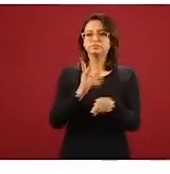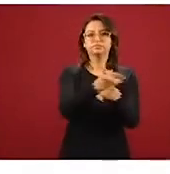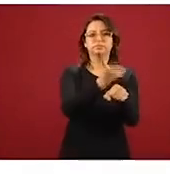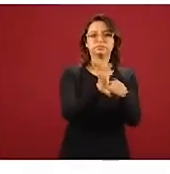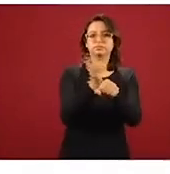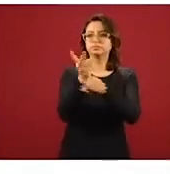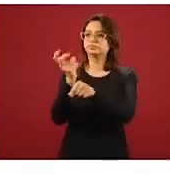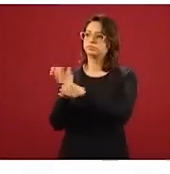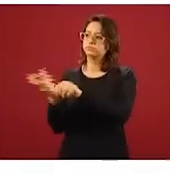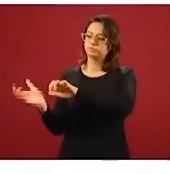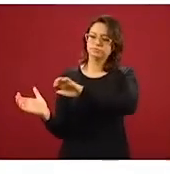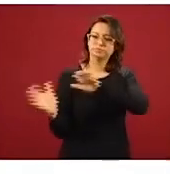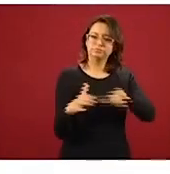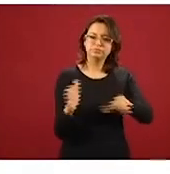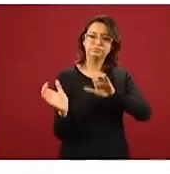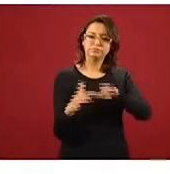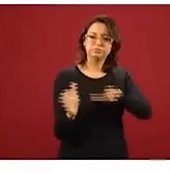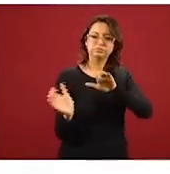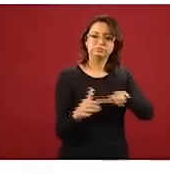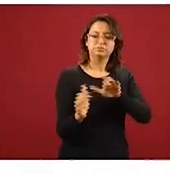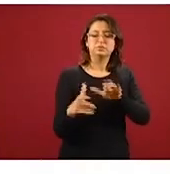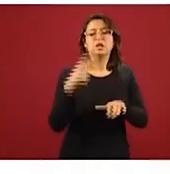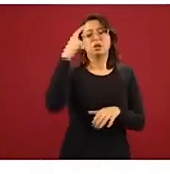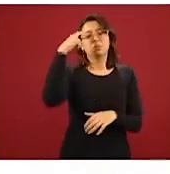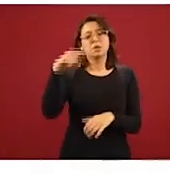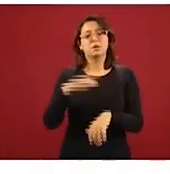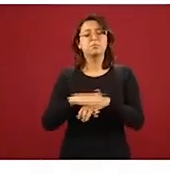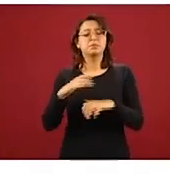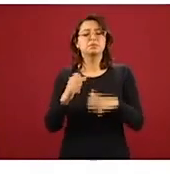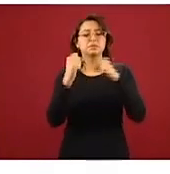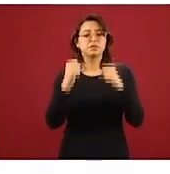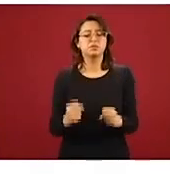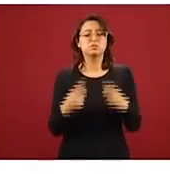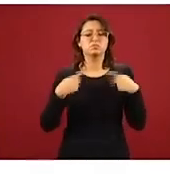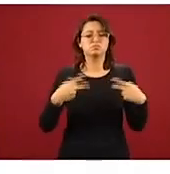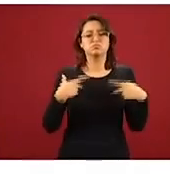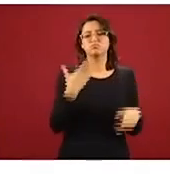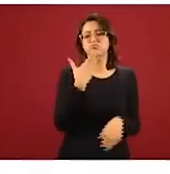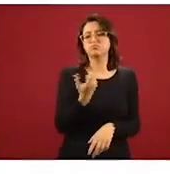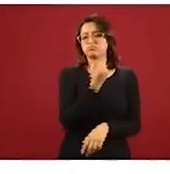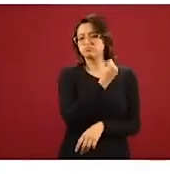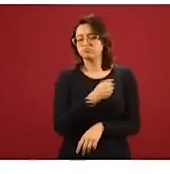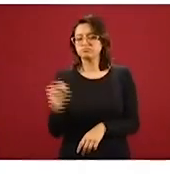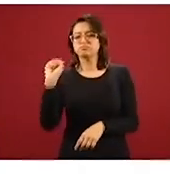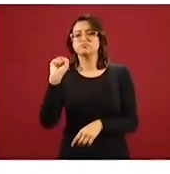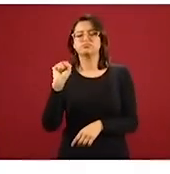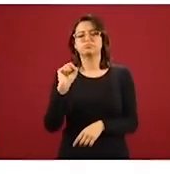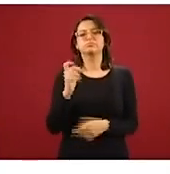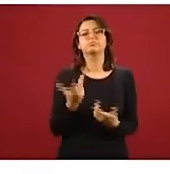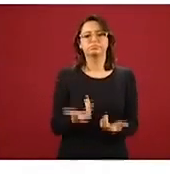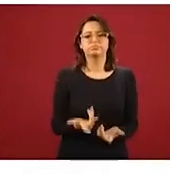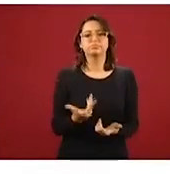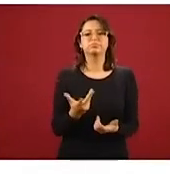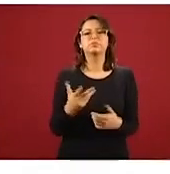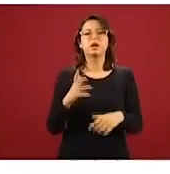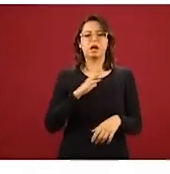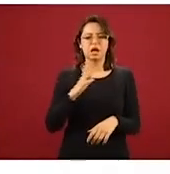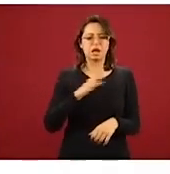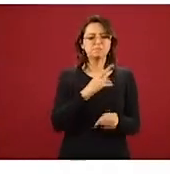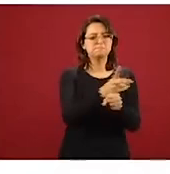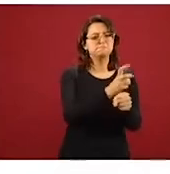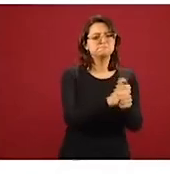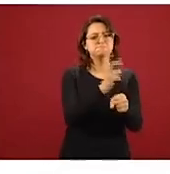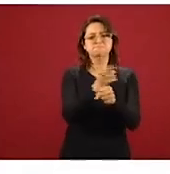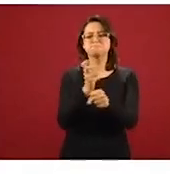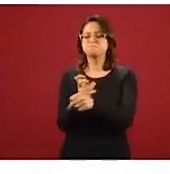garantizar que estas poblaciones tengan a los especialistas. Estamos abriendo algunas convocatorias específicas, esto